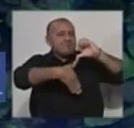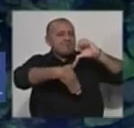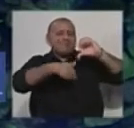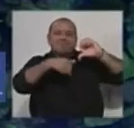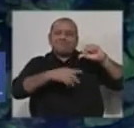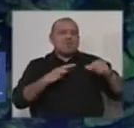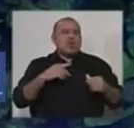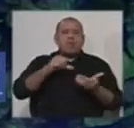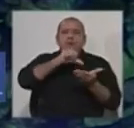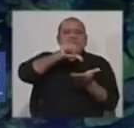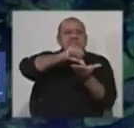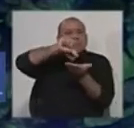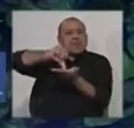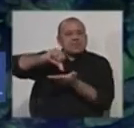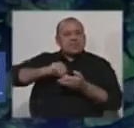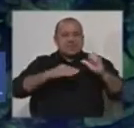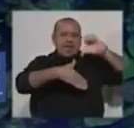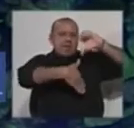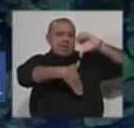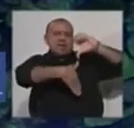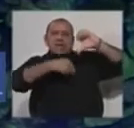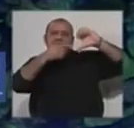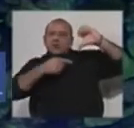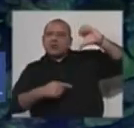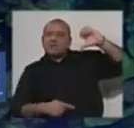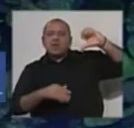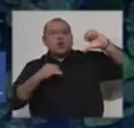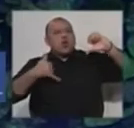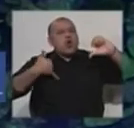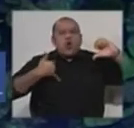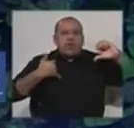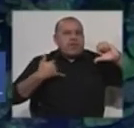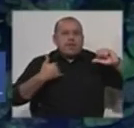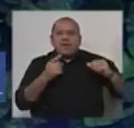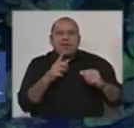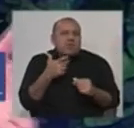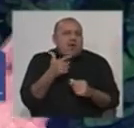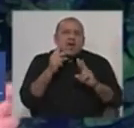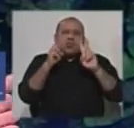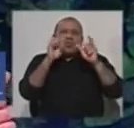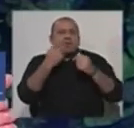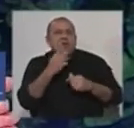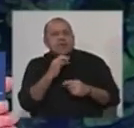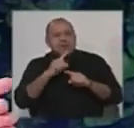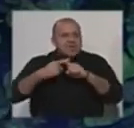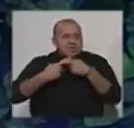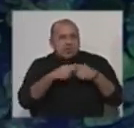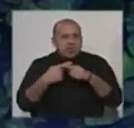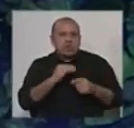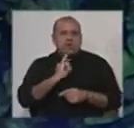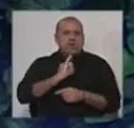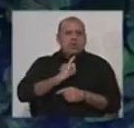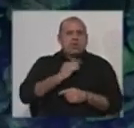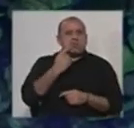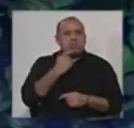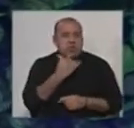este entonces no hay una discusión tan fuerte con respecto a la identidad y con respecto a los nacionalismos hay casos puntuales en brasil